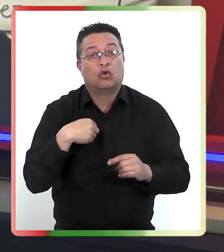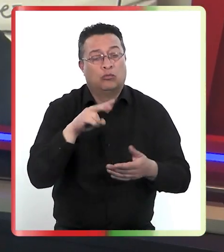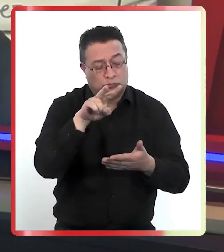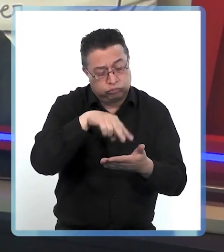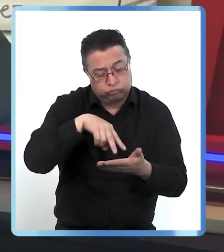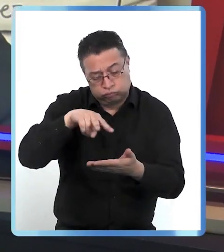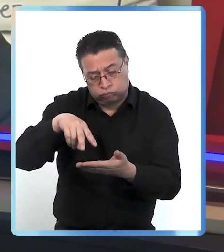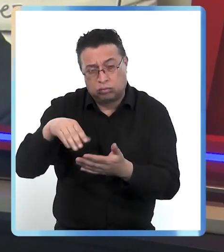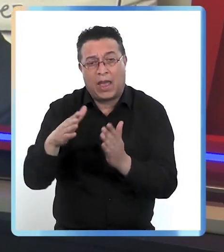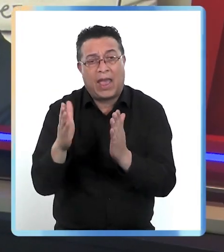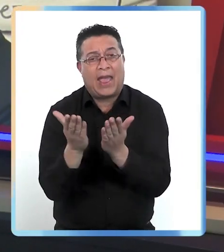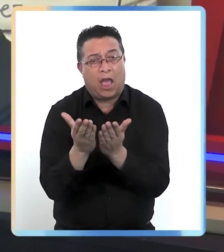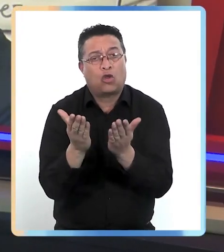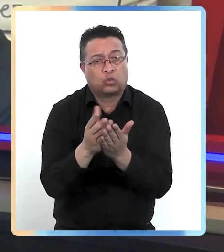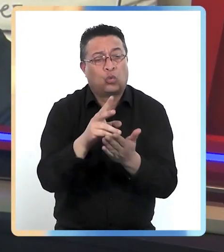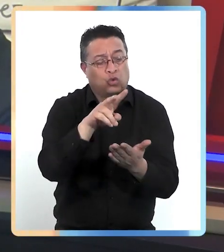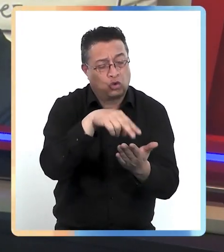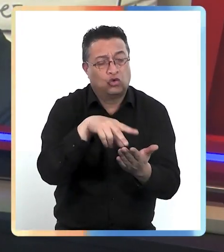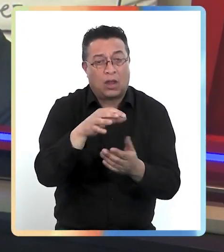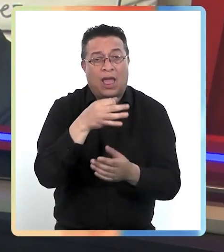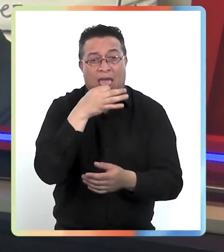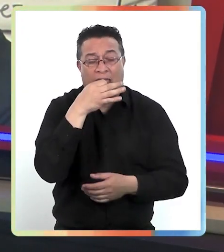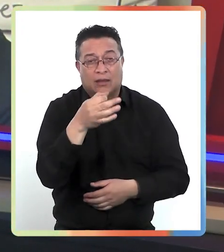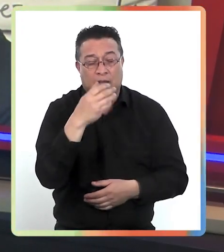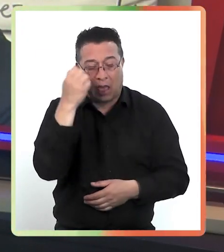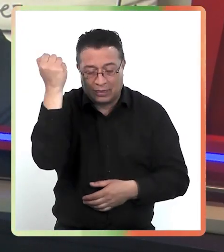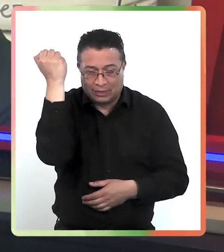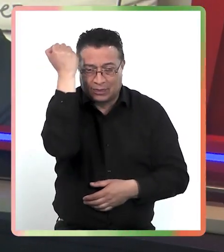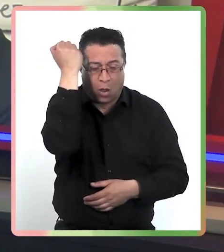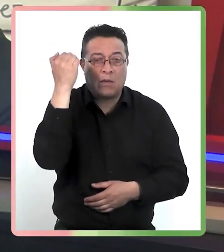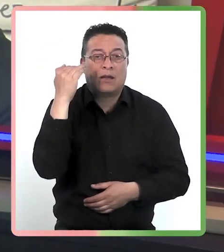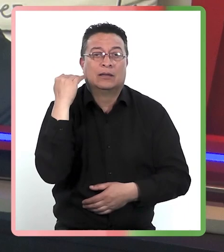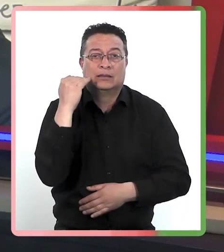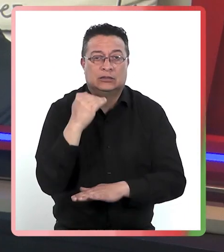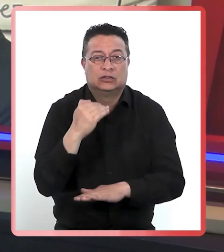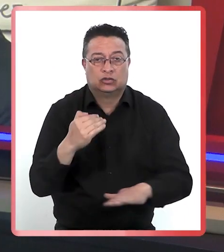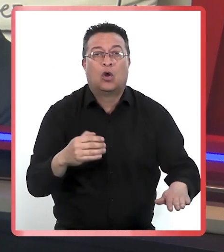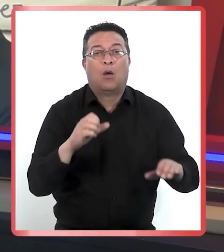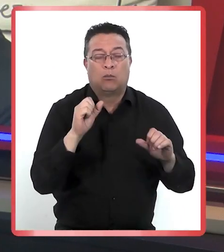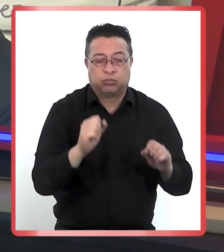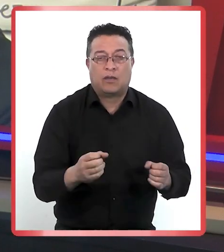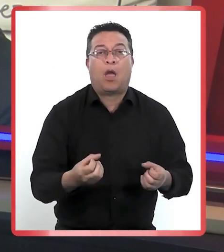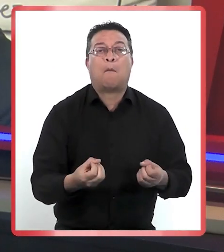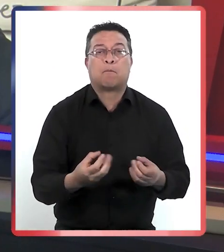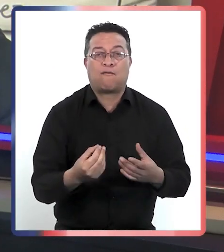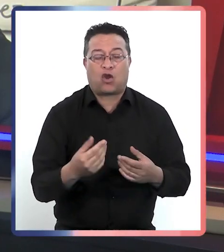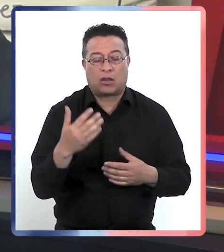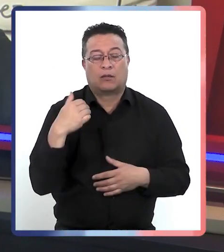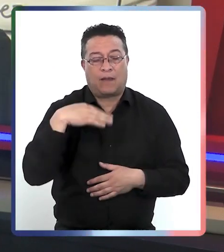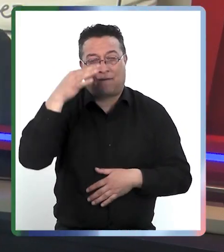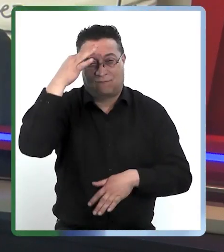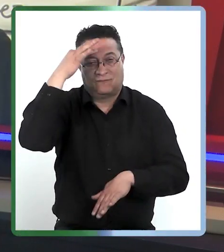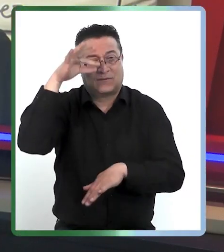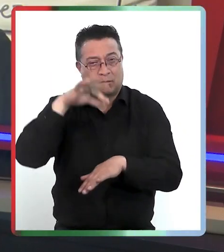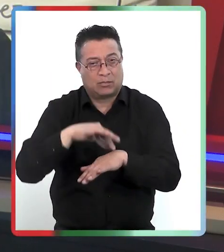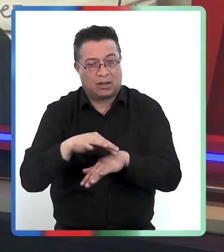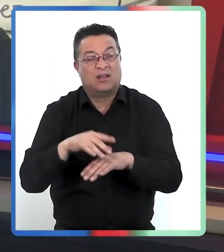estuve leyendo algunos estudios y hay algunos que dicen que traumas de la infancia quizá pueden ser alguna causa de la